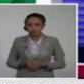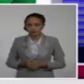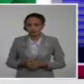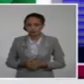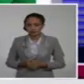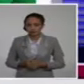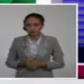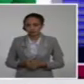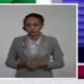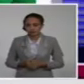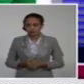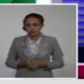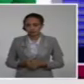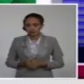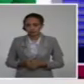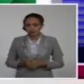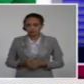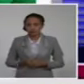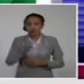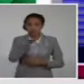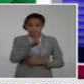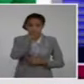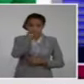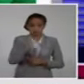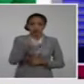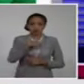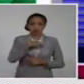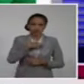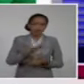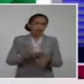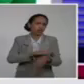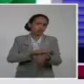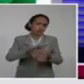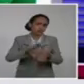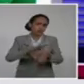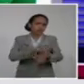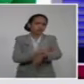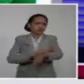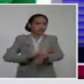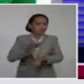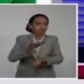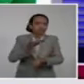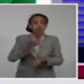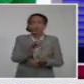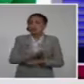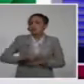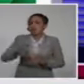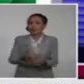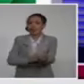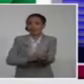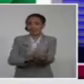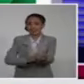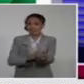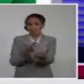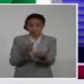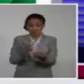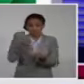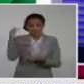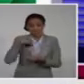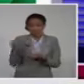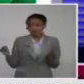que tenía enfermedades como la hipertensión arterial y la diabetes mellitus, que es una asociación